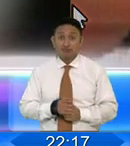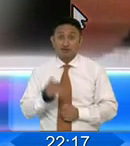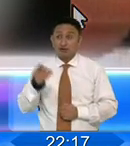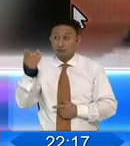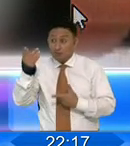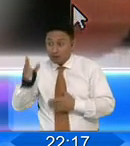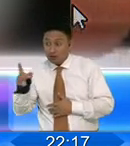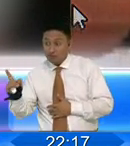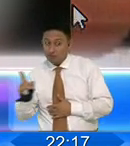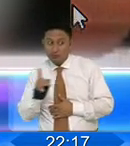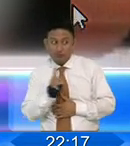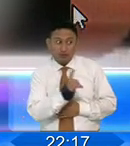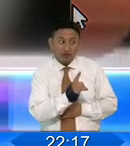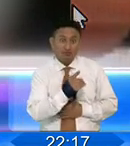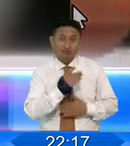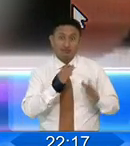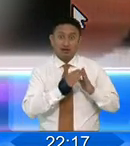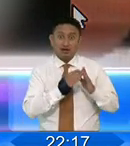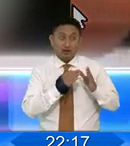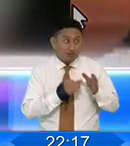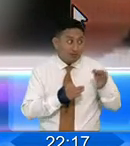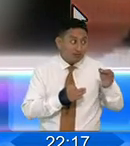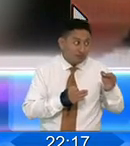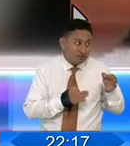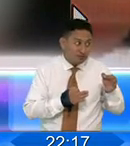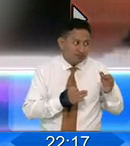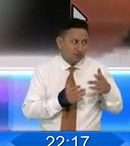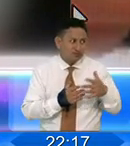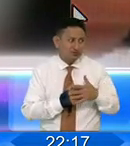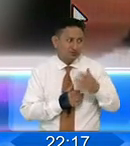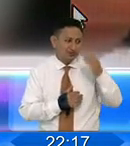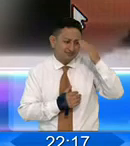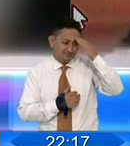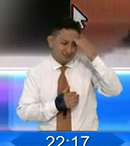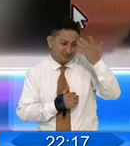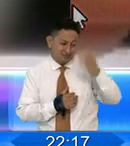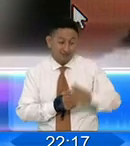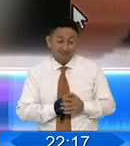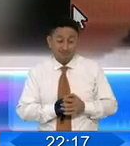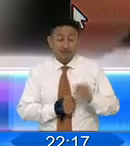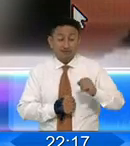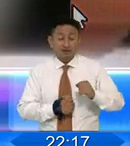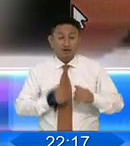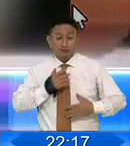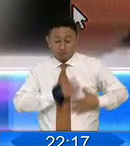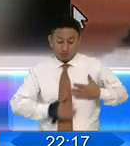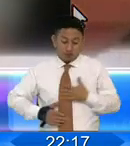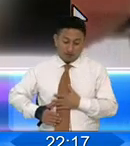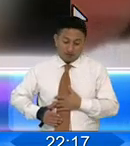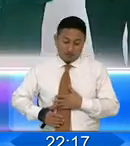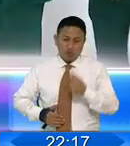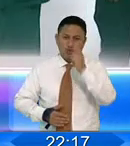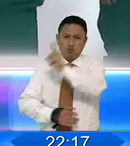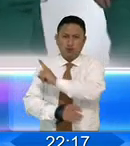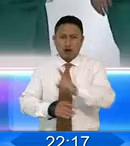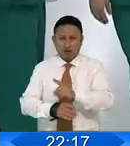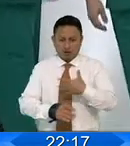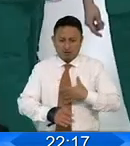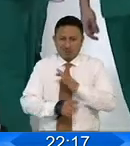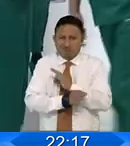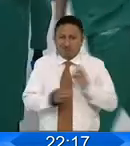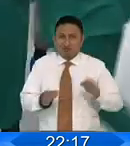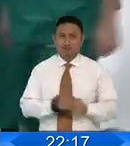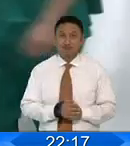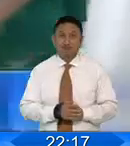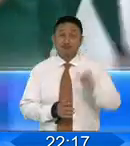de no llevar algo del hospital a mi casa. En el transcurso de la desinfección, pues sí me demoro como una hora. El personal de